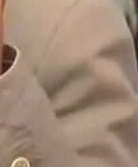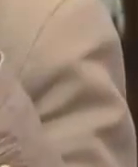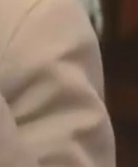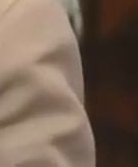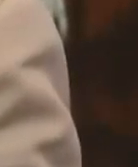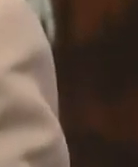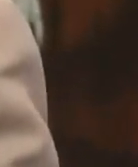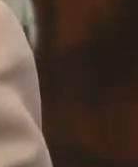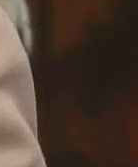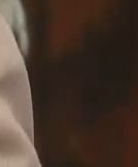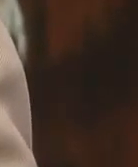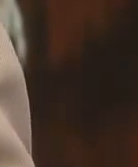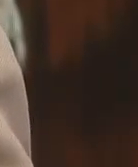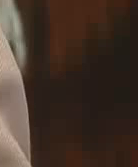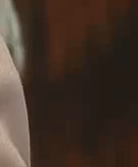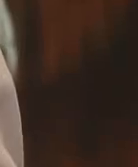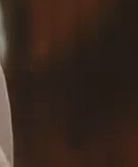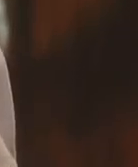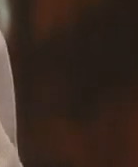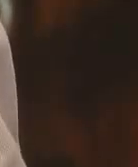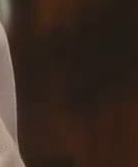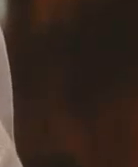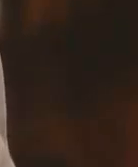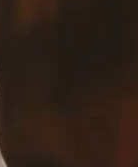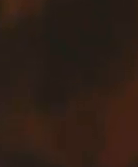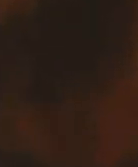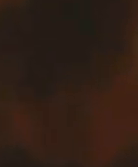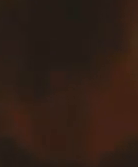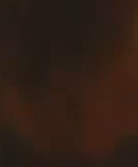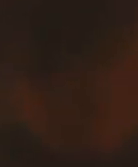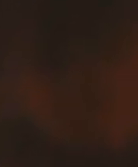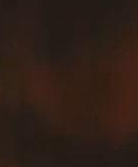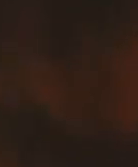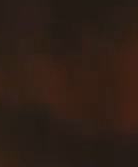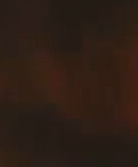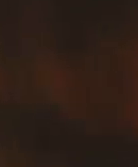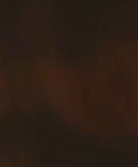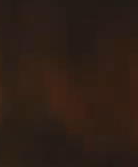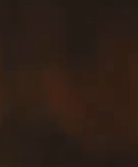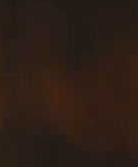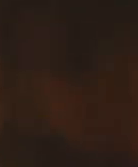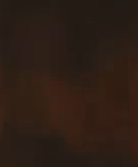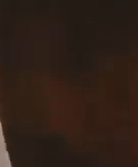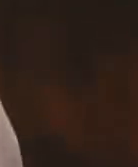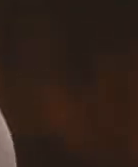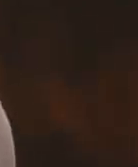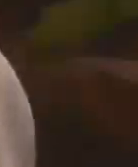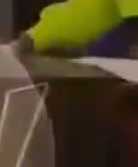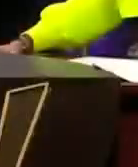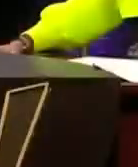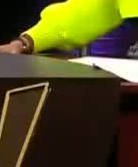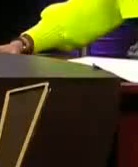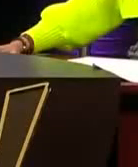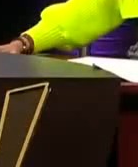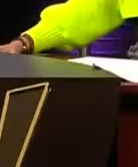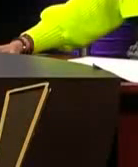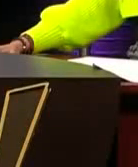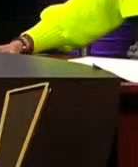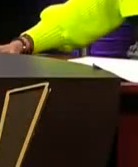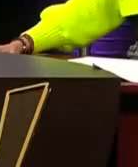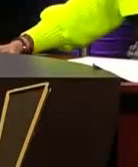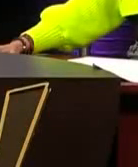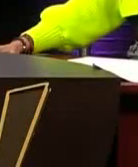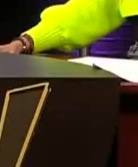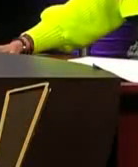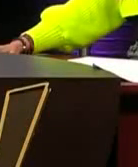No te hacen caso. Ahí está, mira. Vean, yo traigo esto diario. Estaría bien así, ¿no? Como que...